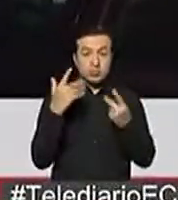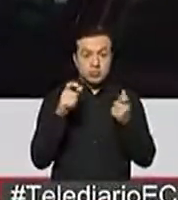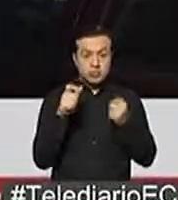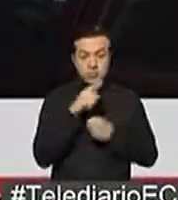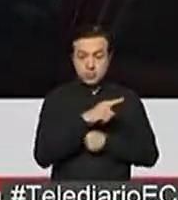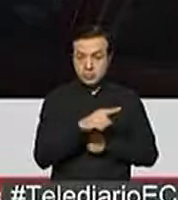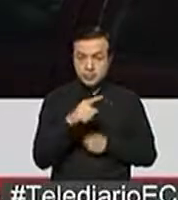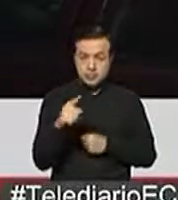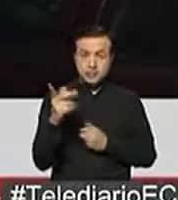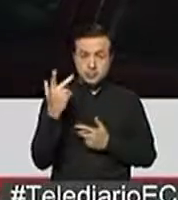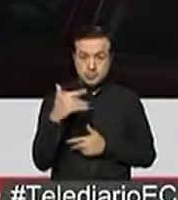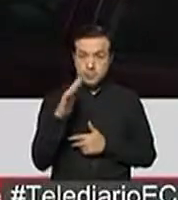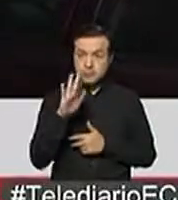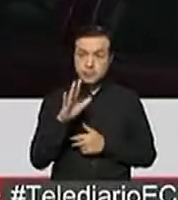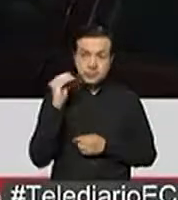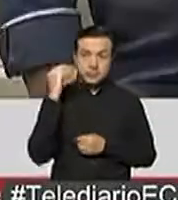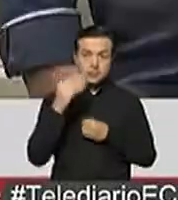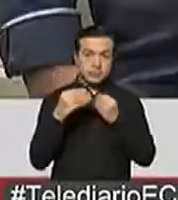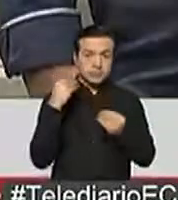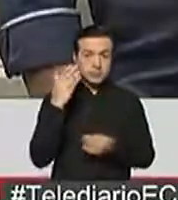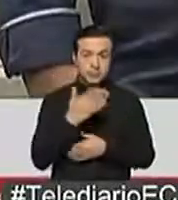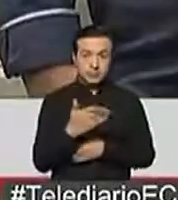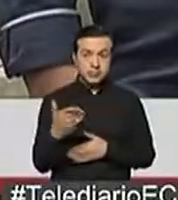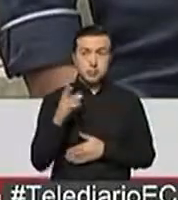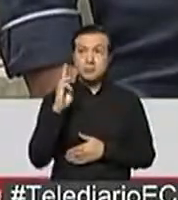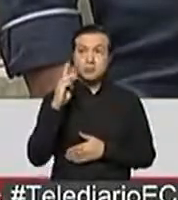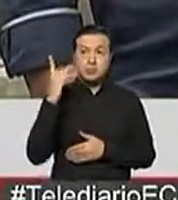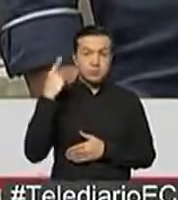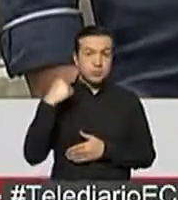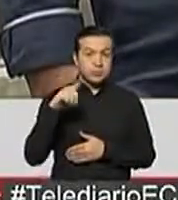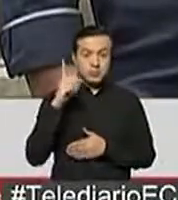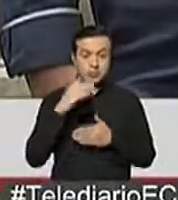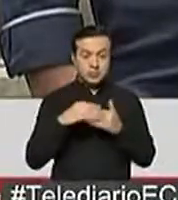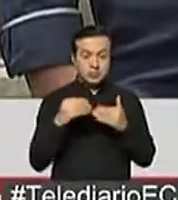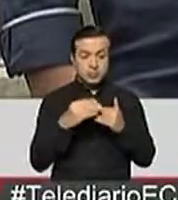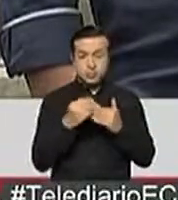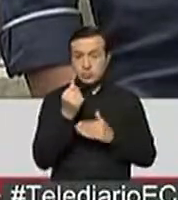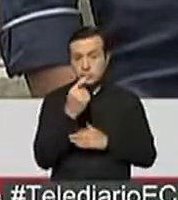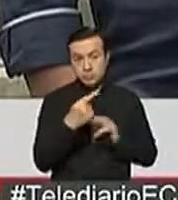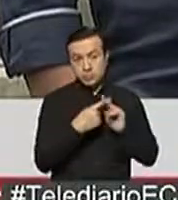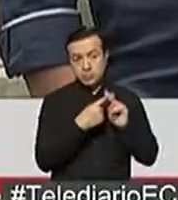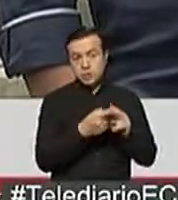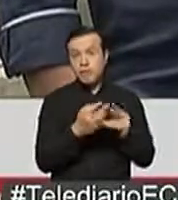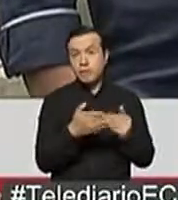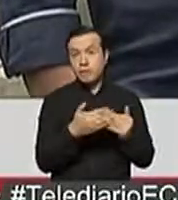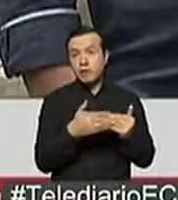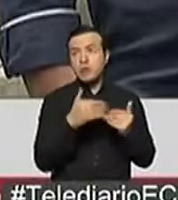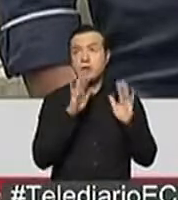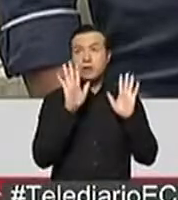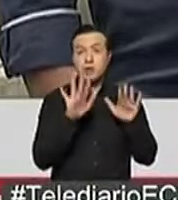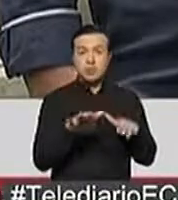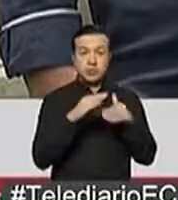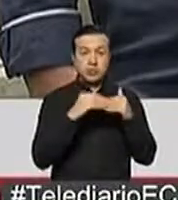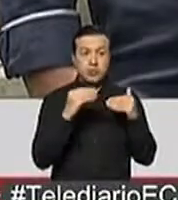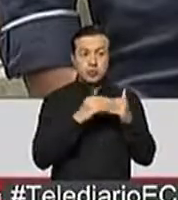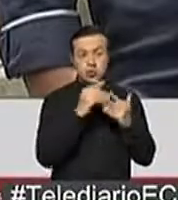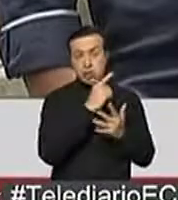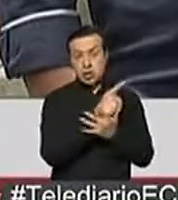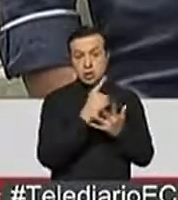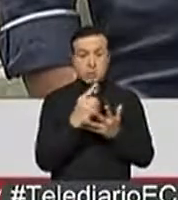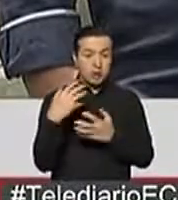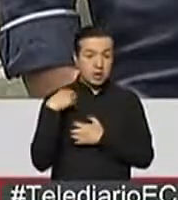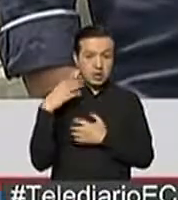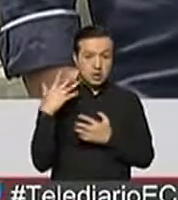según la institución, ya se han entregado los recursos. 16 millones para dar créditos fáciles, de $10,000 cada uno sin garante,